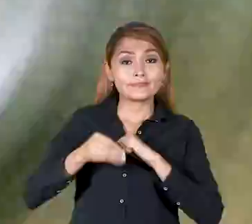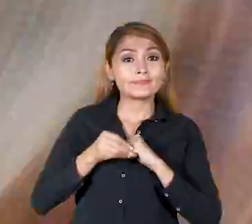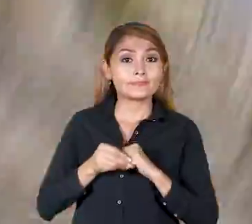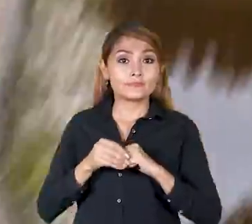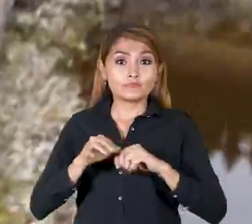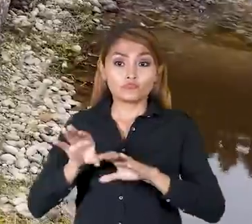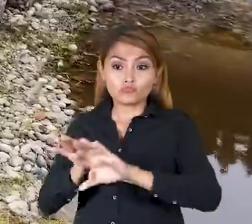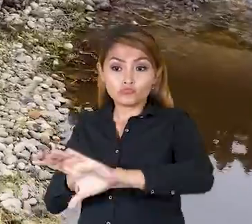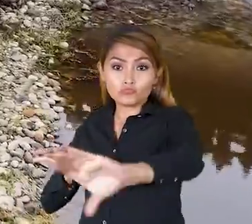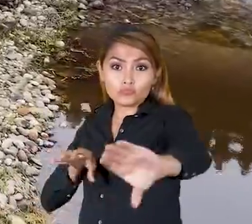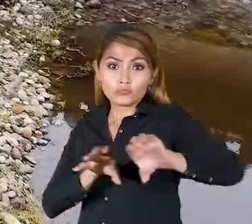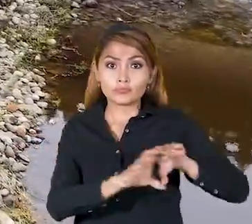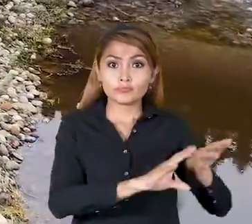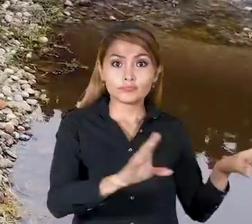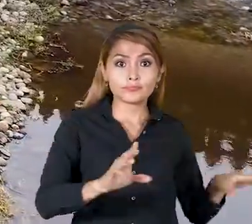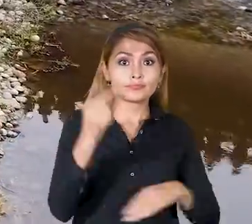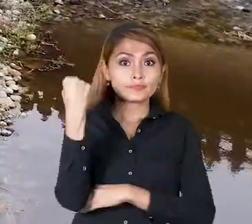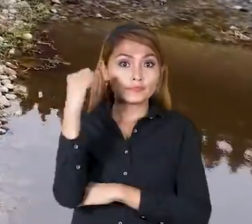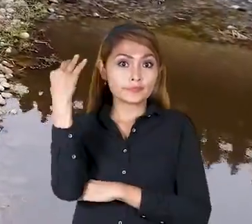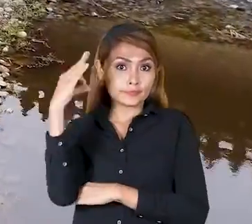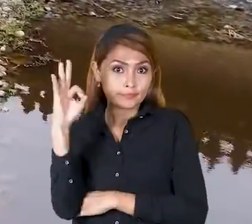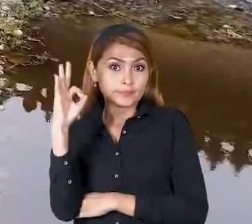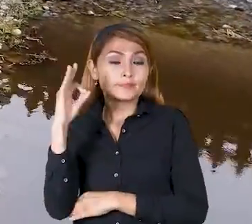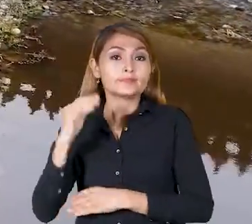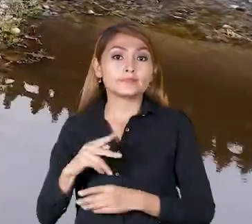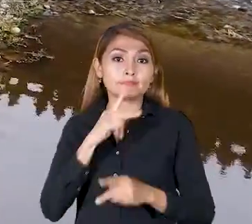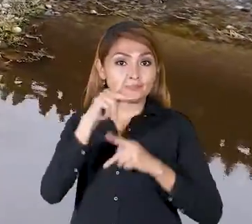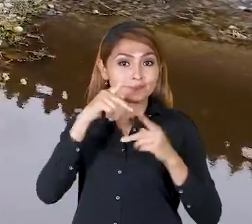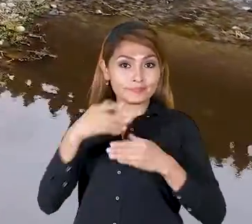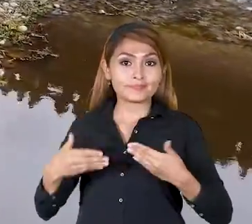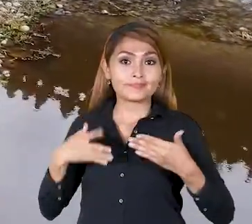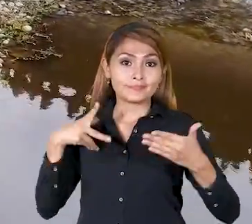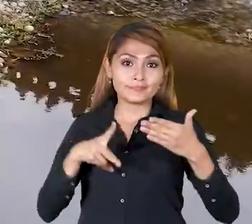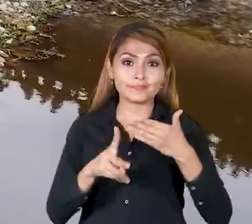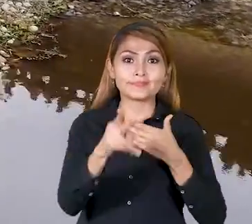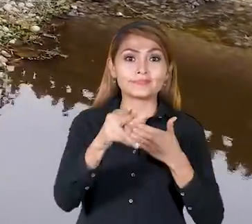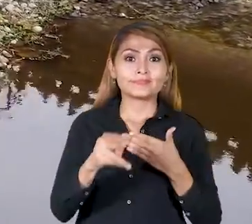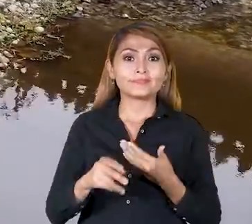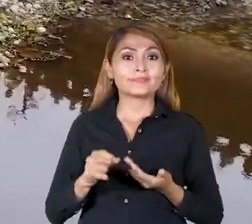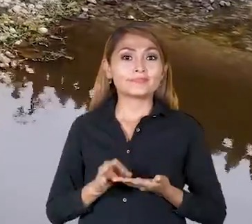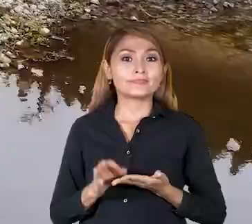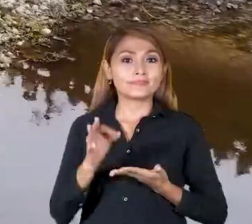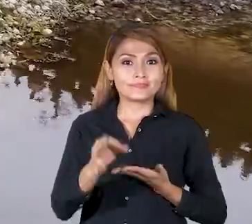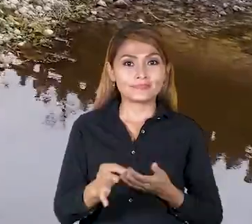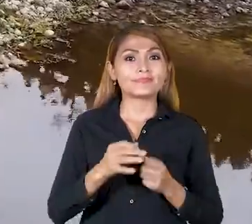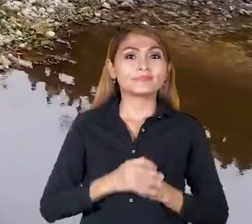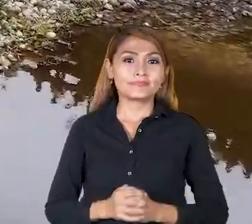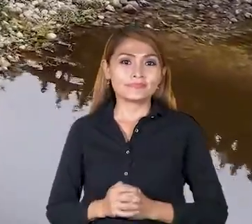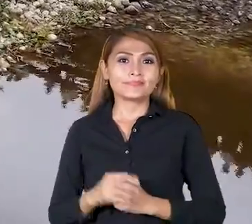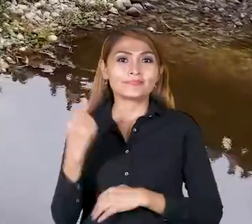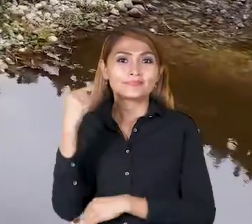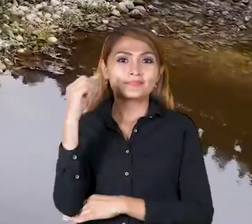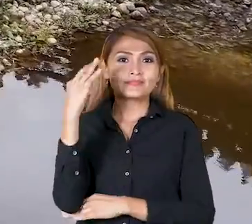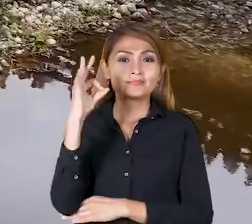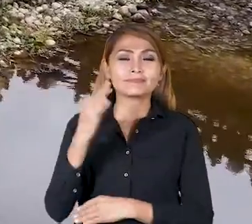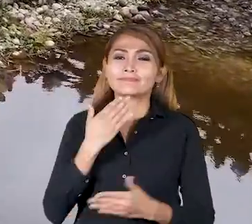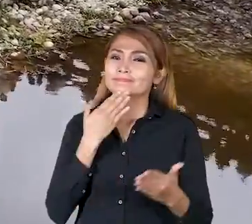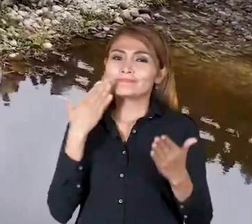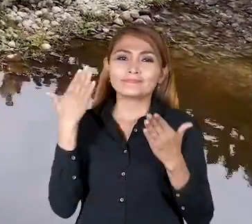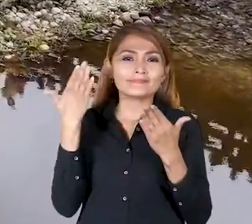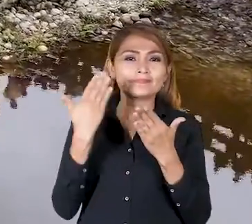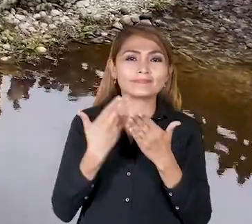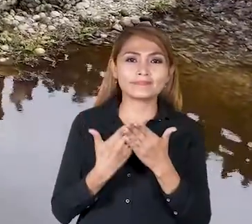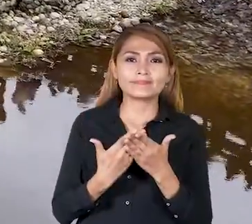de contención en el recinto San Miguel, fueron entregados por el prefecto Amado Chávez a la parroquia General Farfán. Yo soy